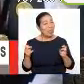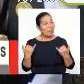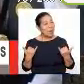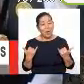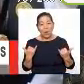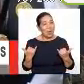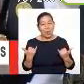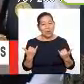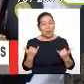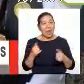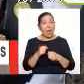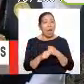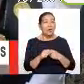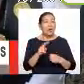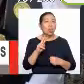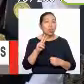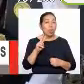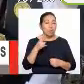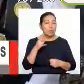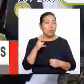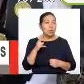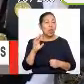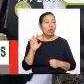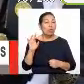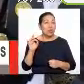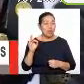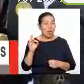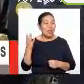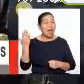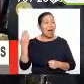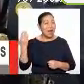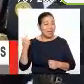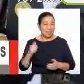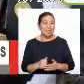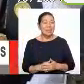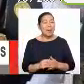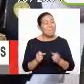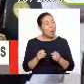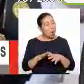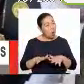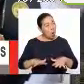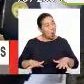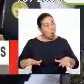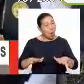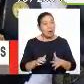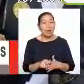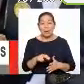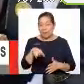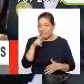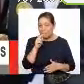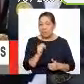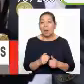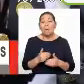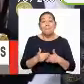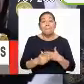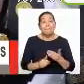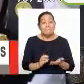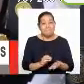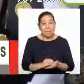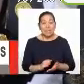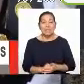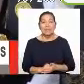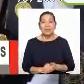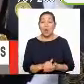ahora. Viene el año 2018 con el flujo migratorio bastante intenso y especialmente en el Perú, donde